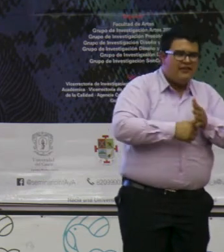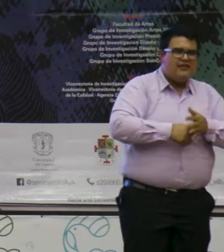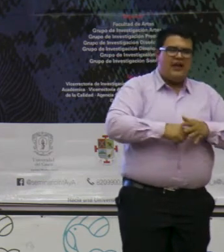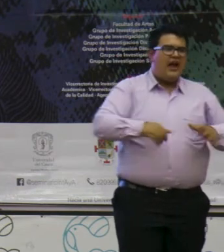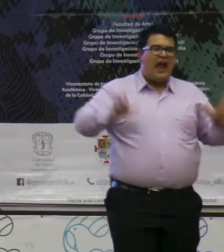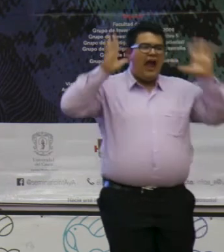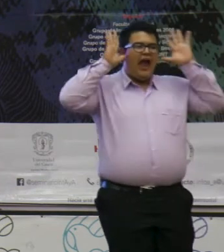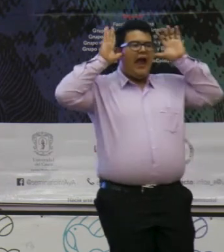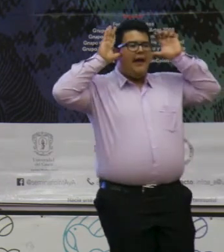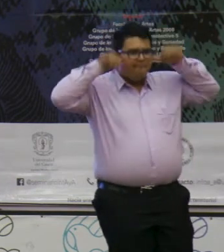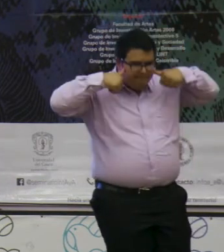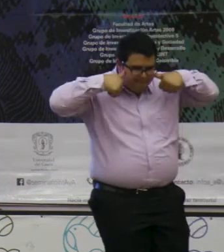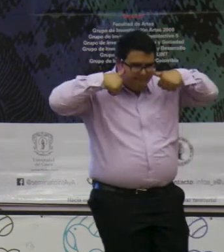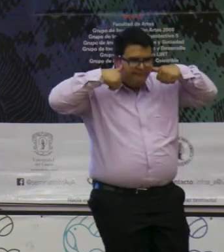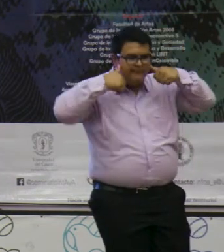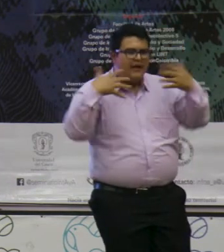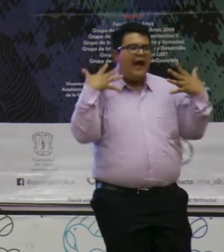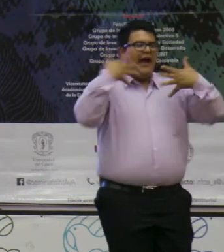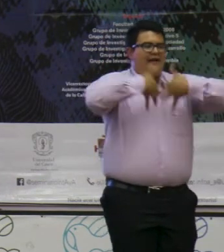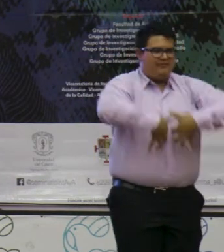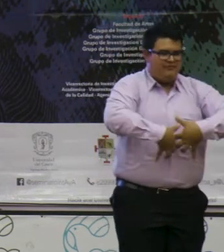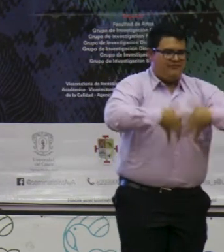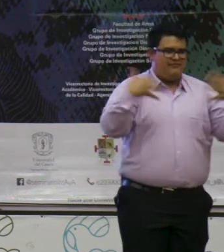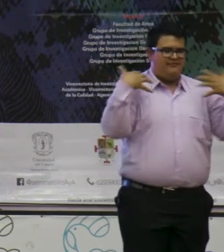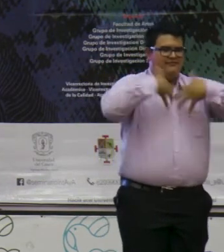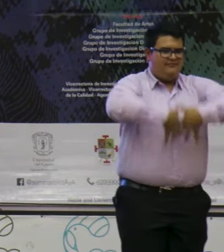No oyentes. Anatomía.